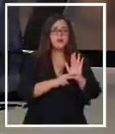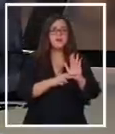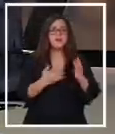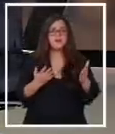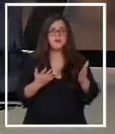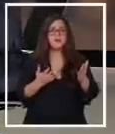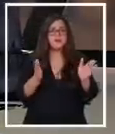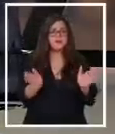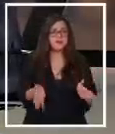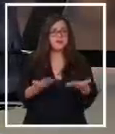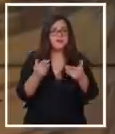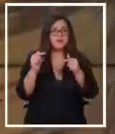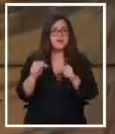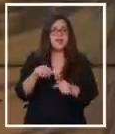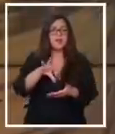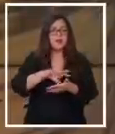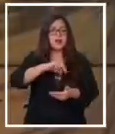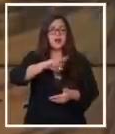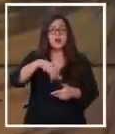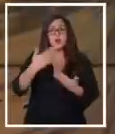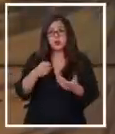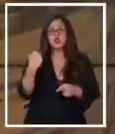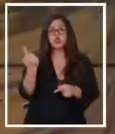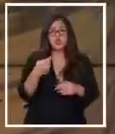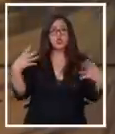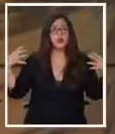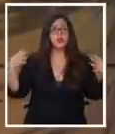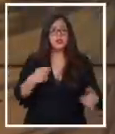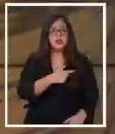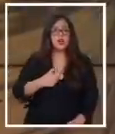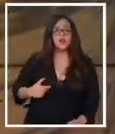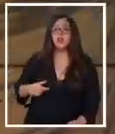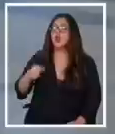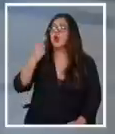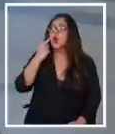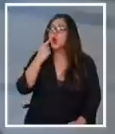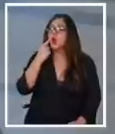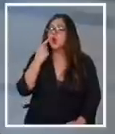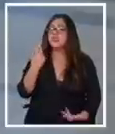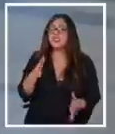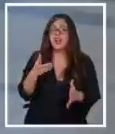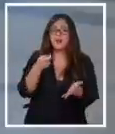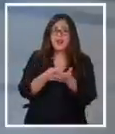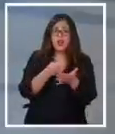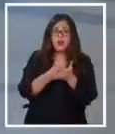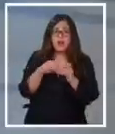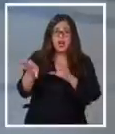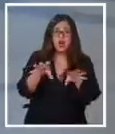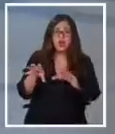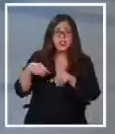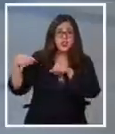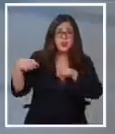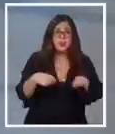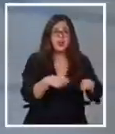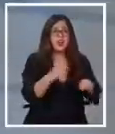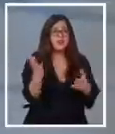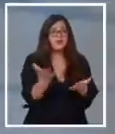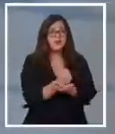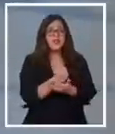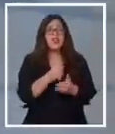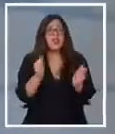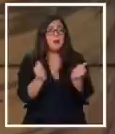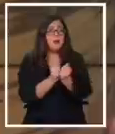se están impulsando en nuestro país por los cuales estamos el gobierno que no está alcanzando la cadena en sus mercados eso lo sabe la gente que va surcado sabe que el pan está